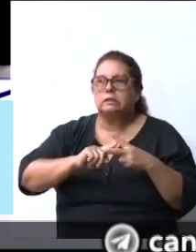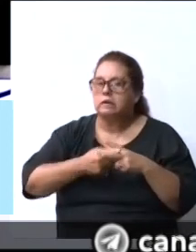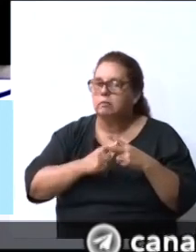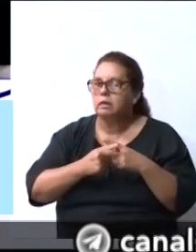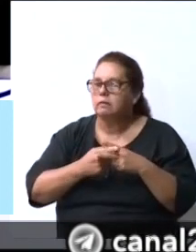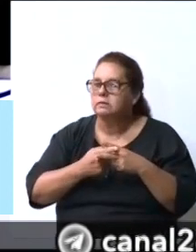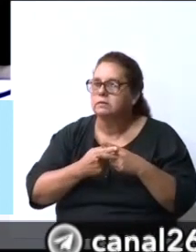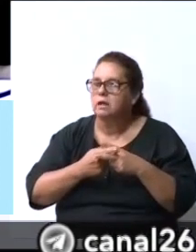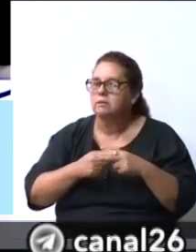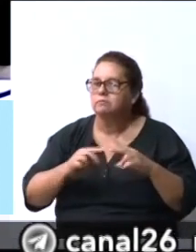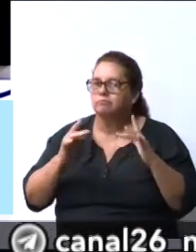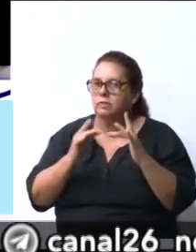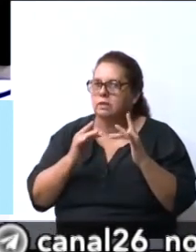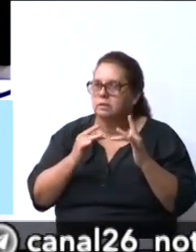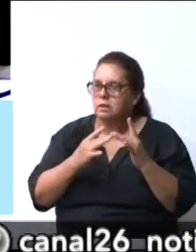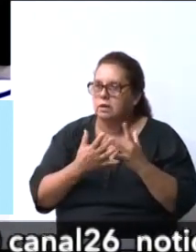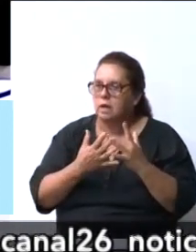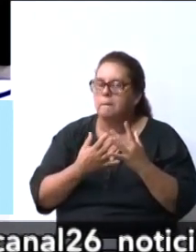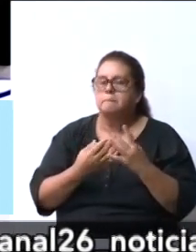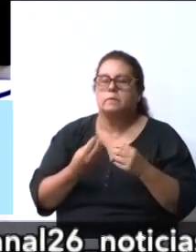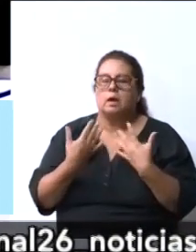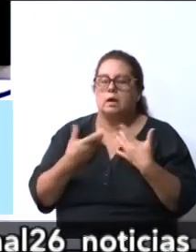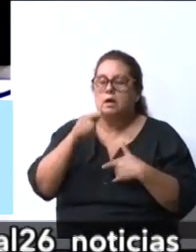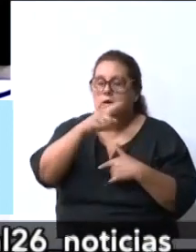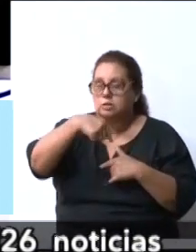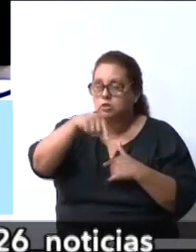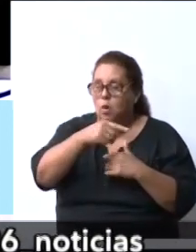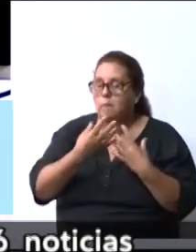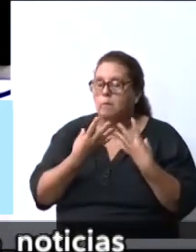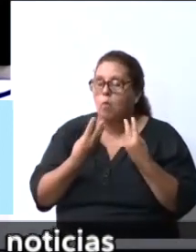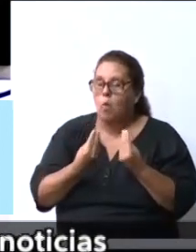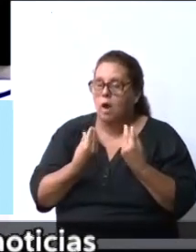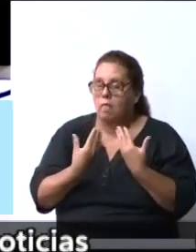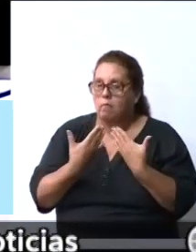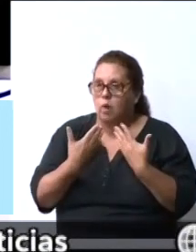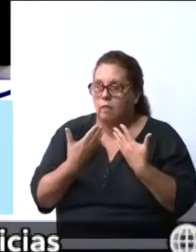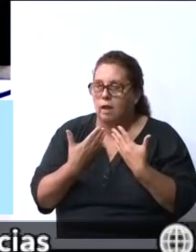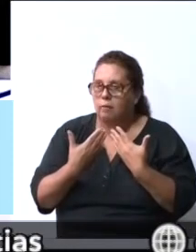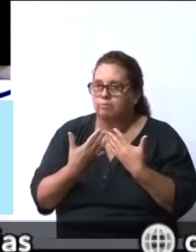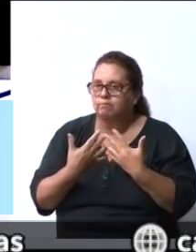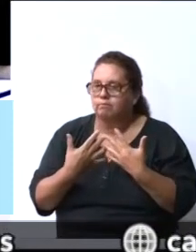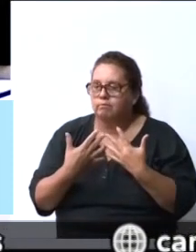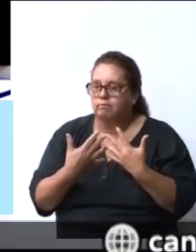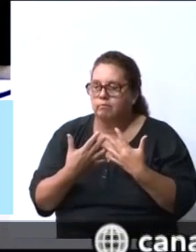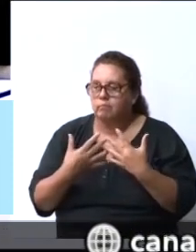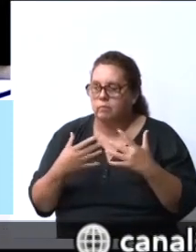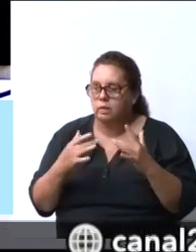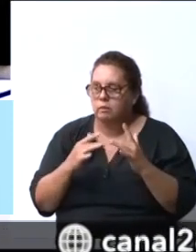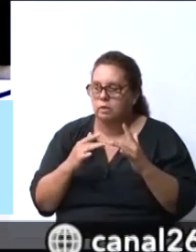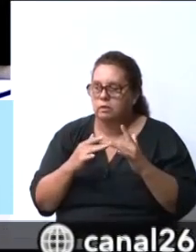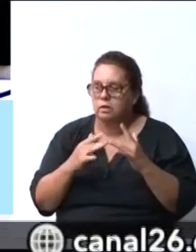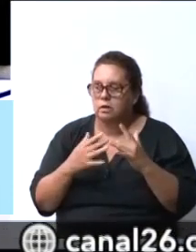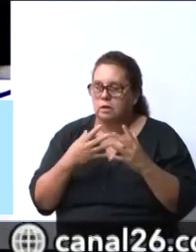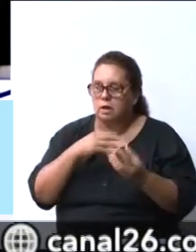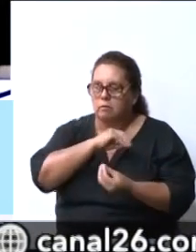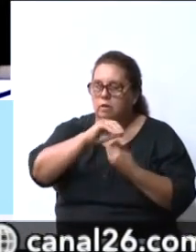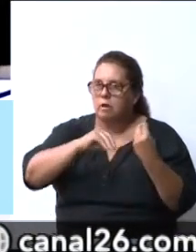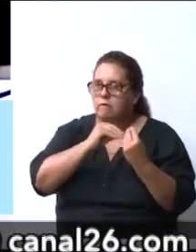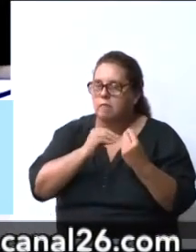conectados y puedan vincularse con sus seres queridos en todo momento. Aprender actividades nuevas mantiene la mente activa, pero